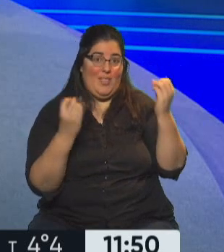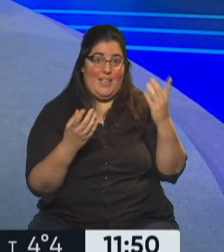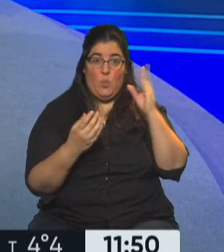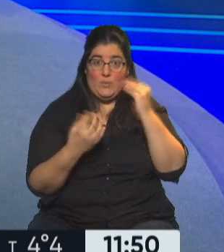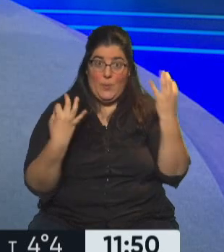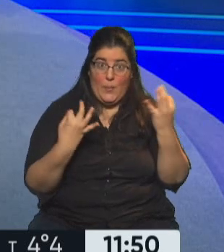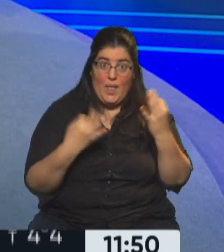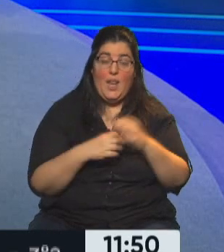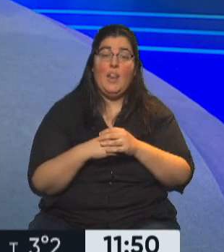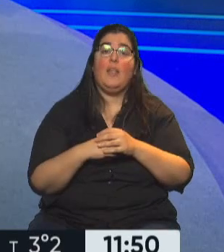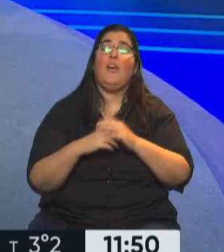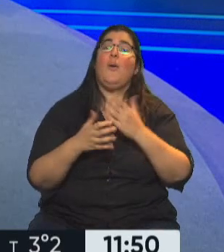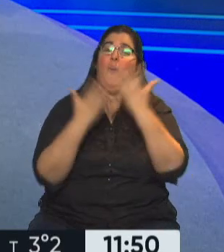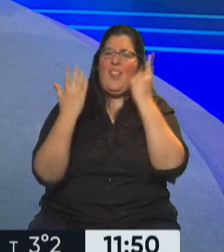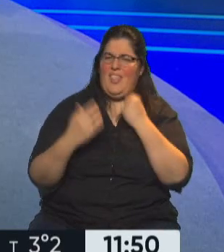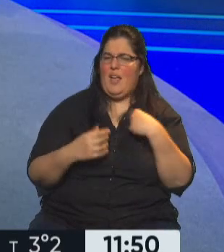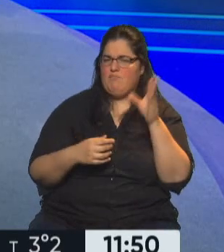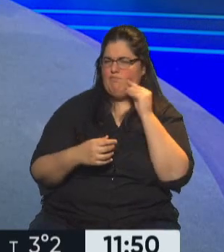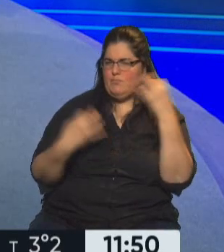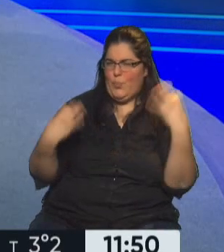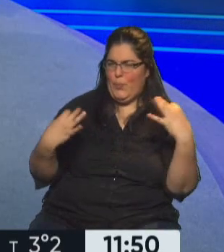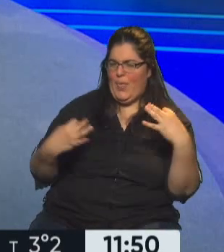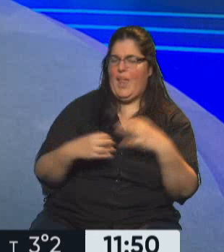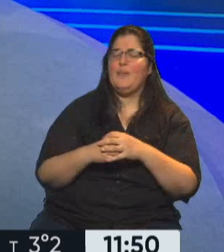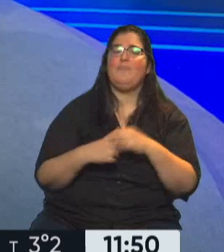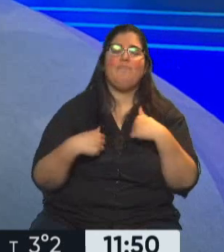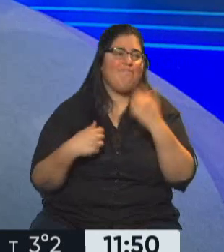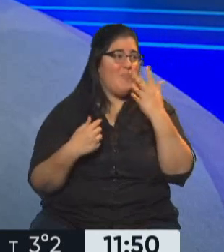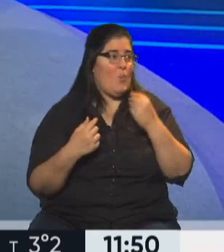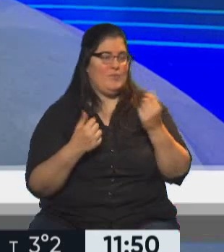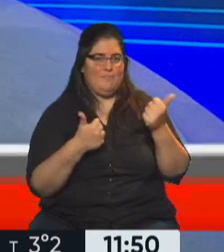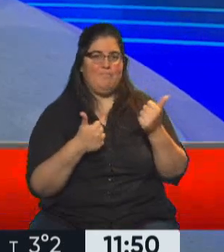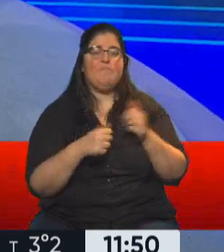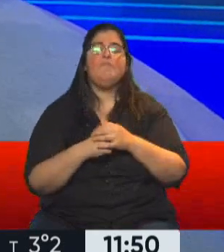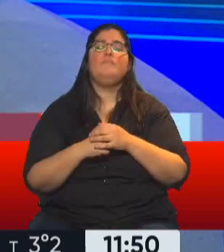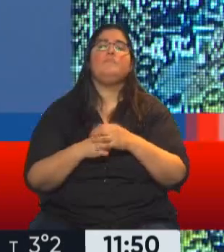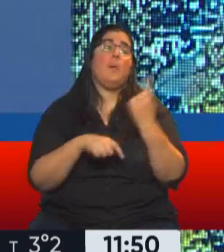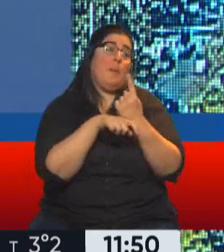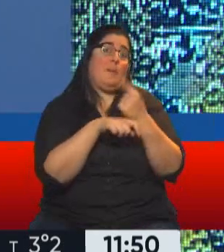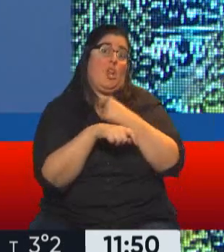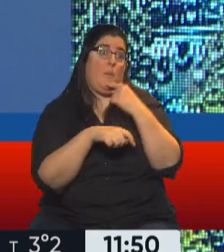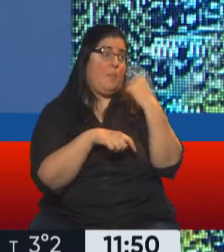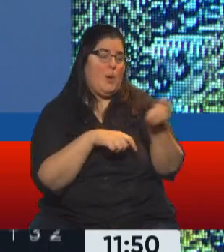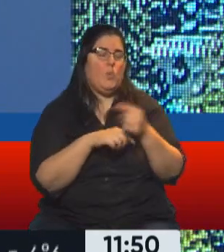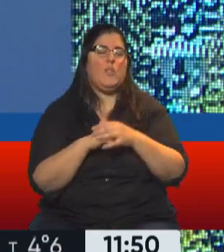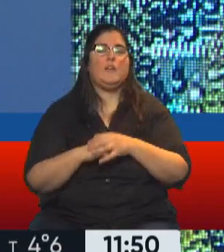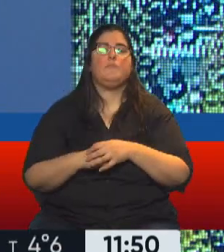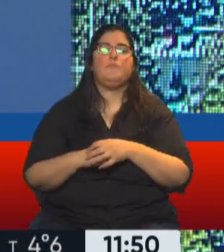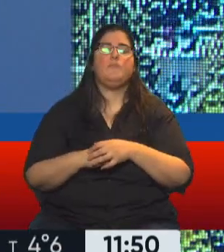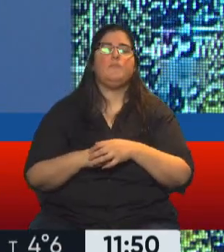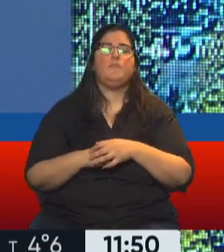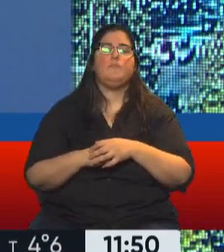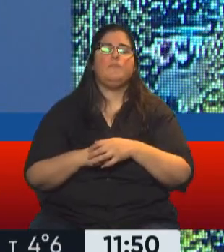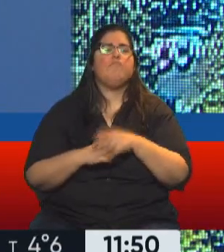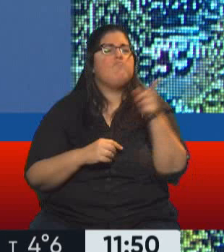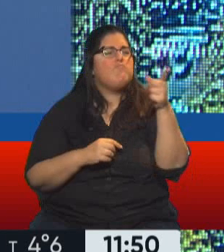tal? Mucho gusto, buenos días. Sí, les escucho bien. Bueno, encantado. A ver, la primera pregunta que te quería formular es ¿cómo